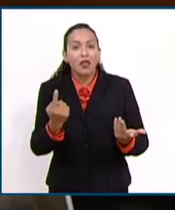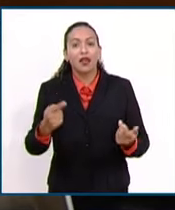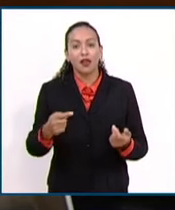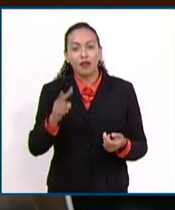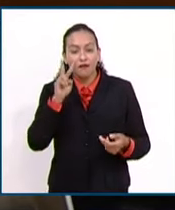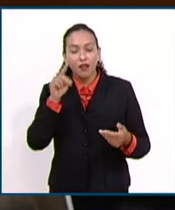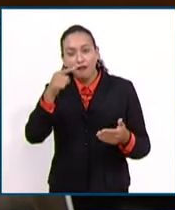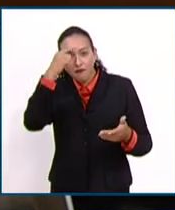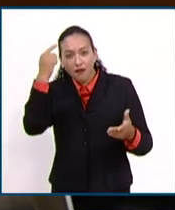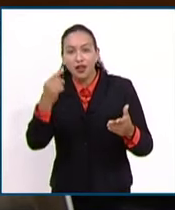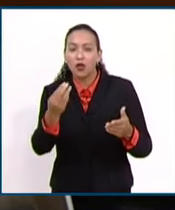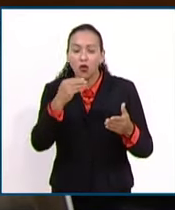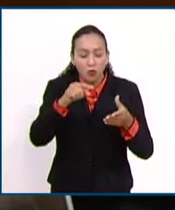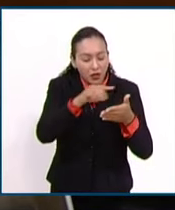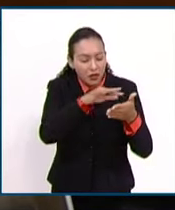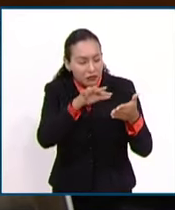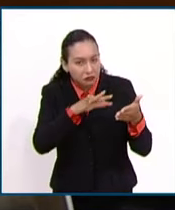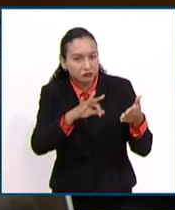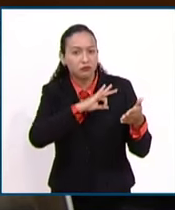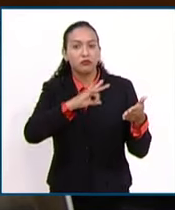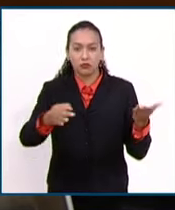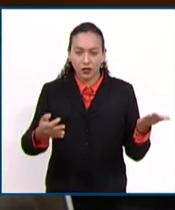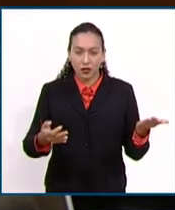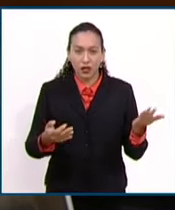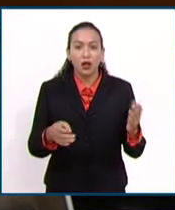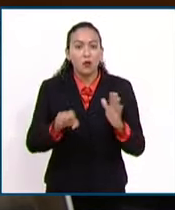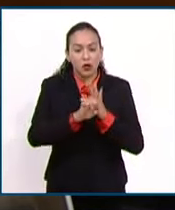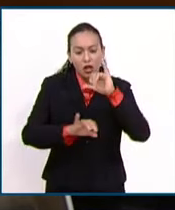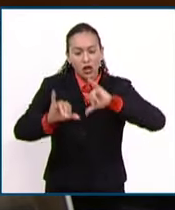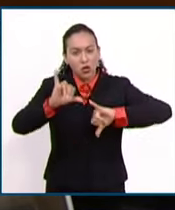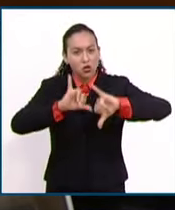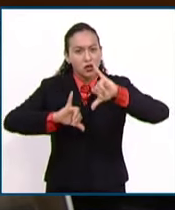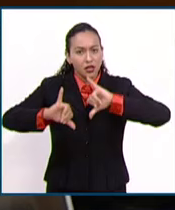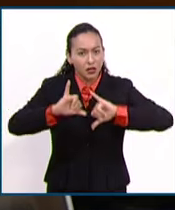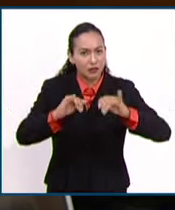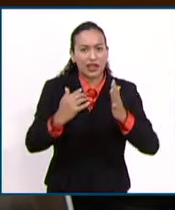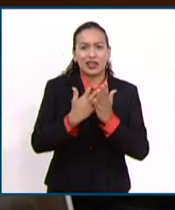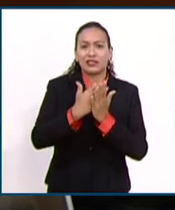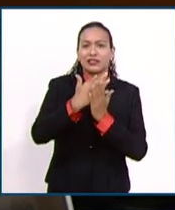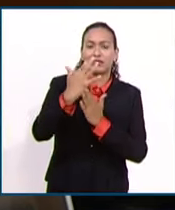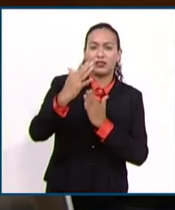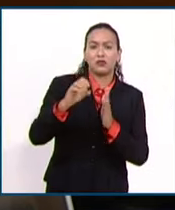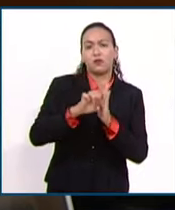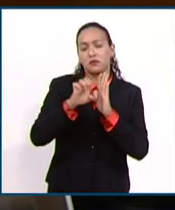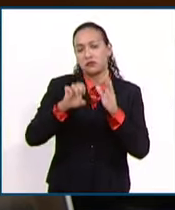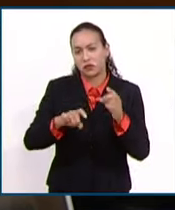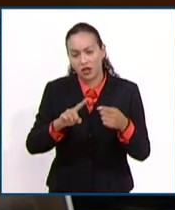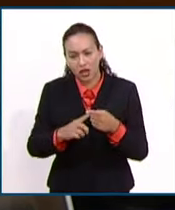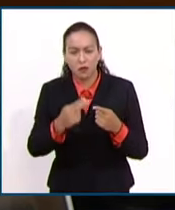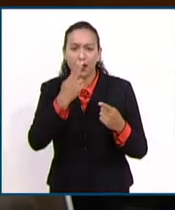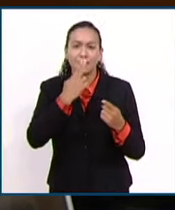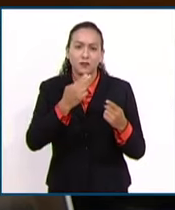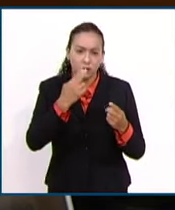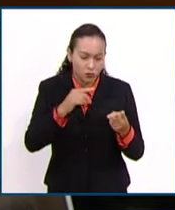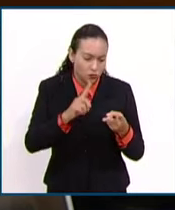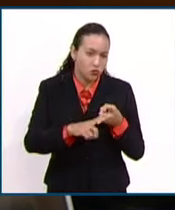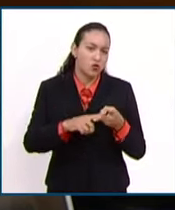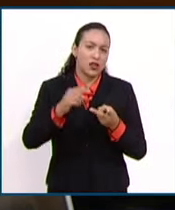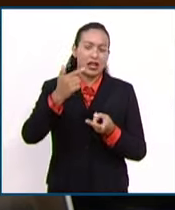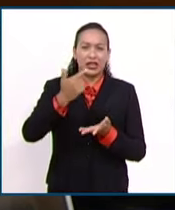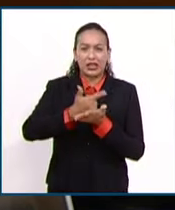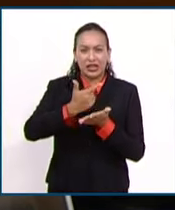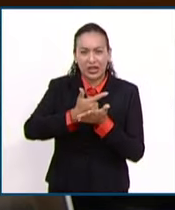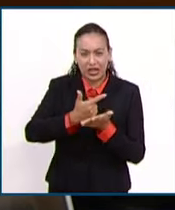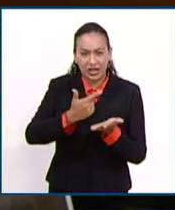y rápida aquellos productos industrializados con contenidos excesivos en azúcares, en